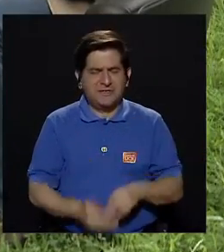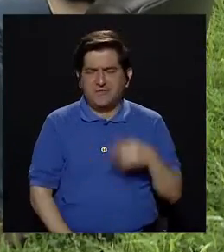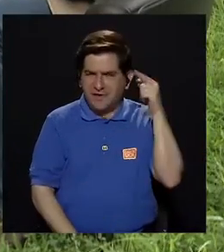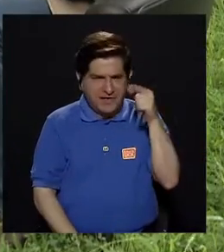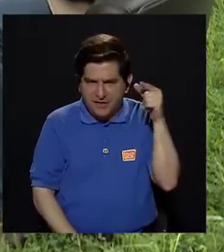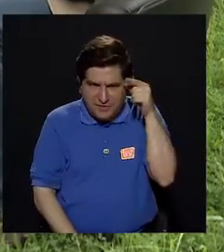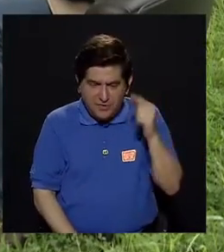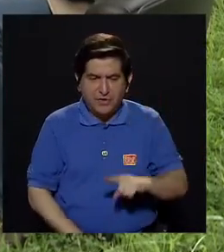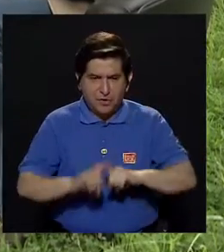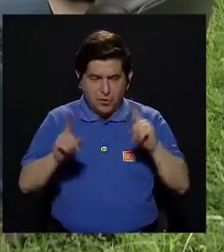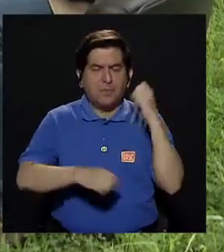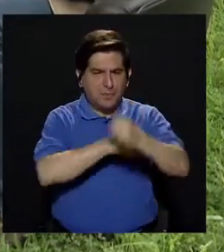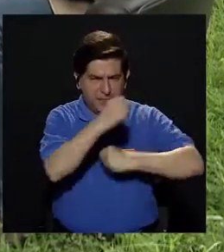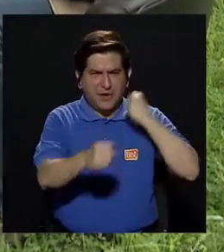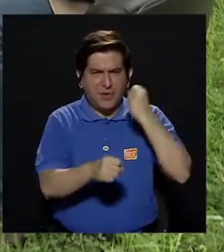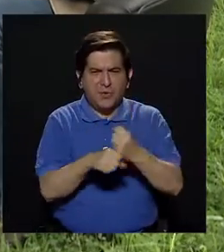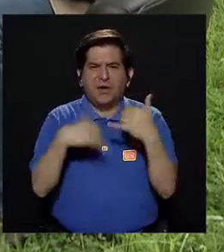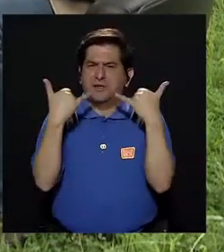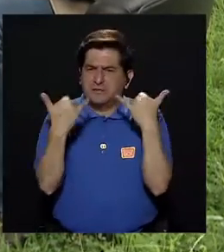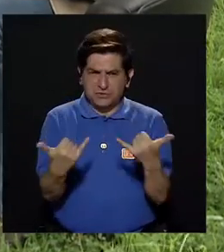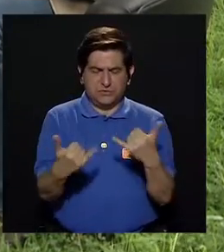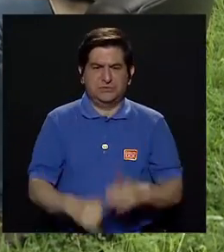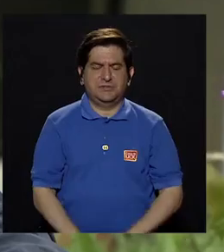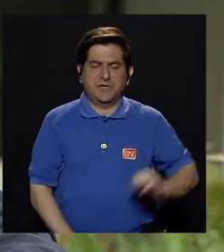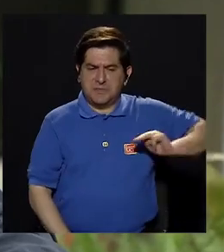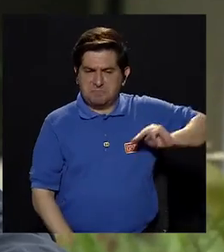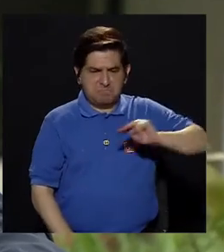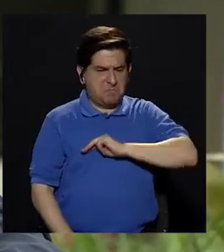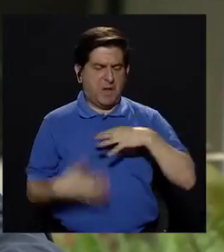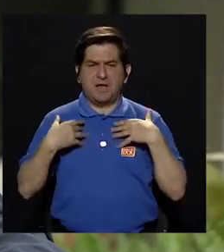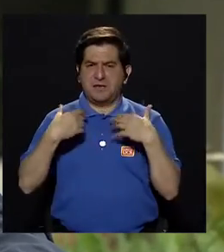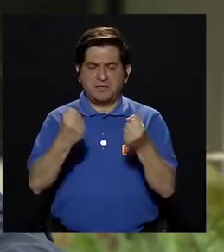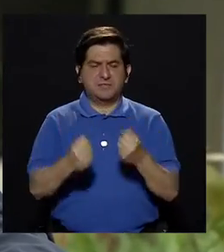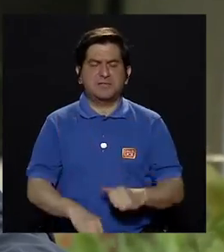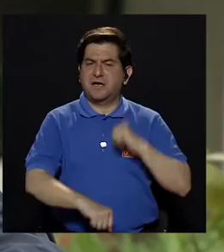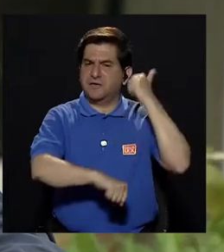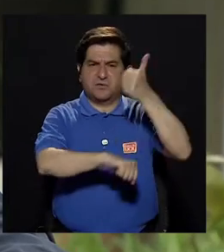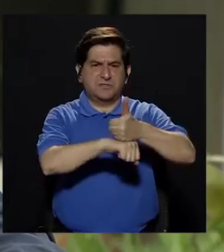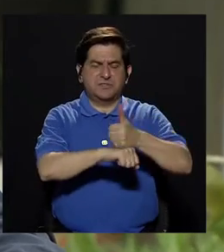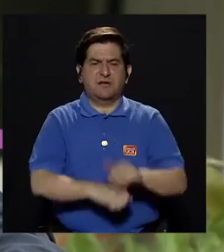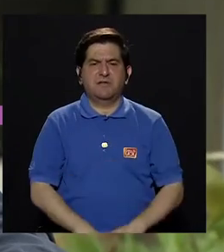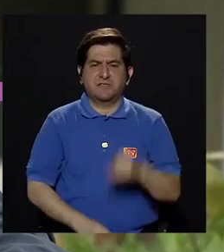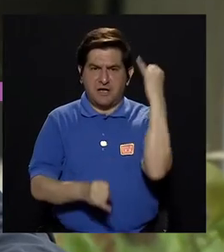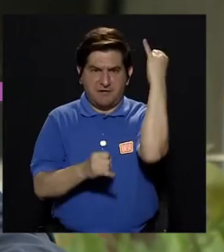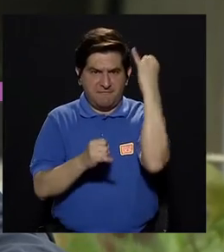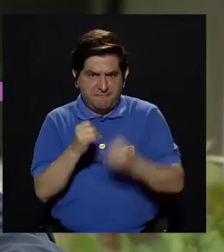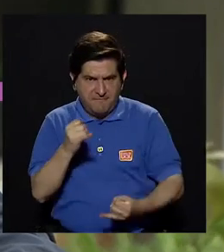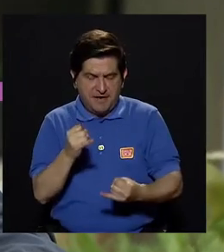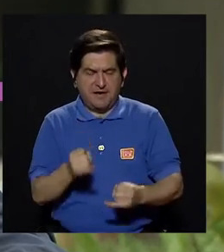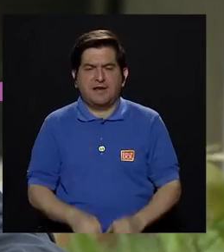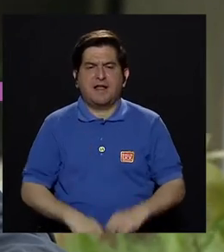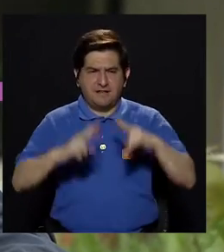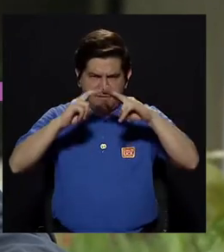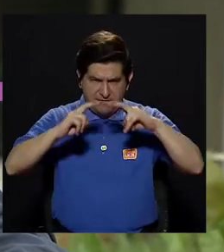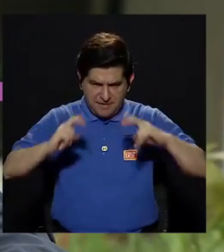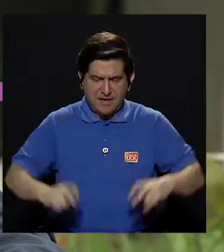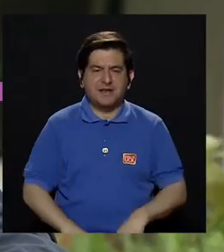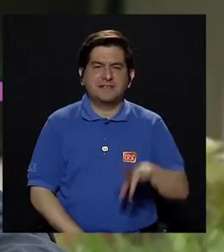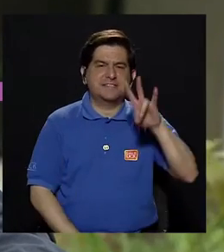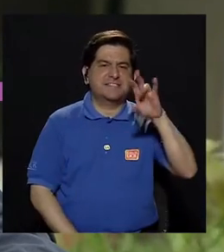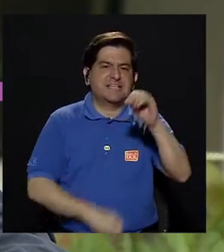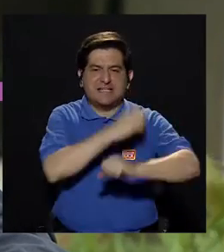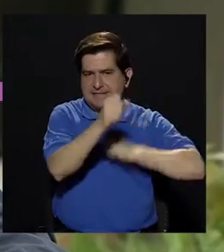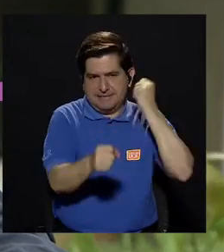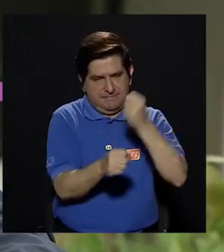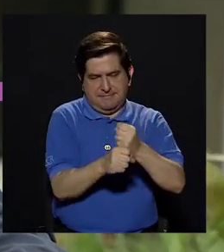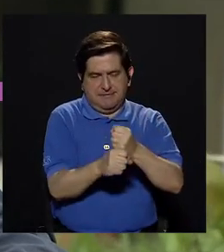en realidad sí hay una edad en la que el Ministerio de Salud decretó como edad final de lo que es el tamizado, que son los